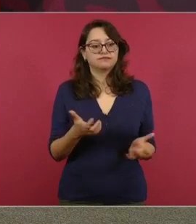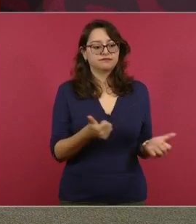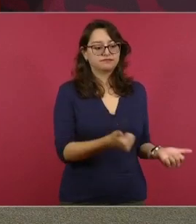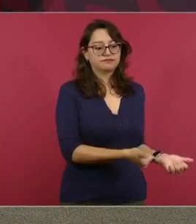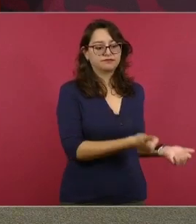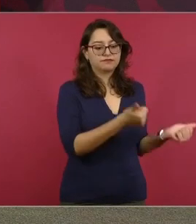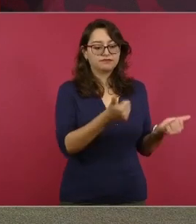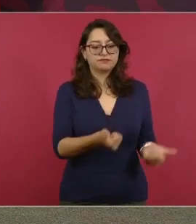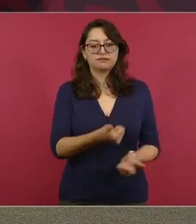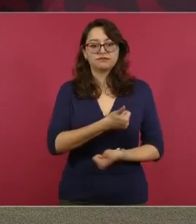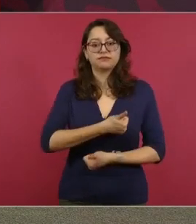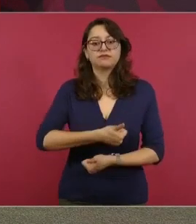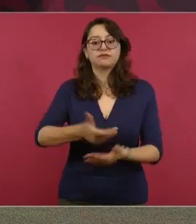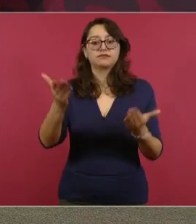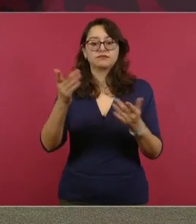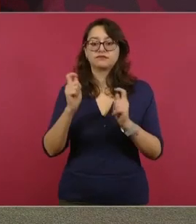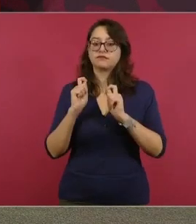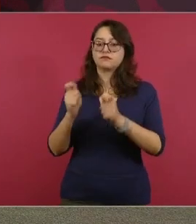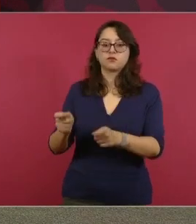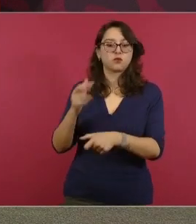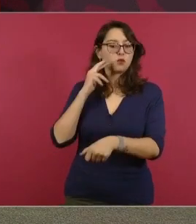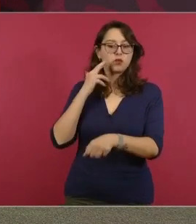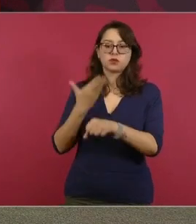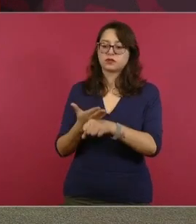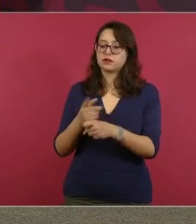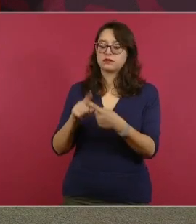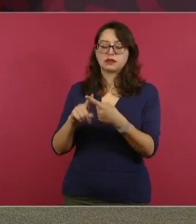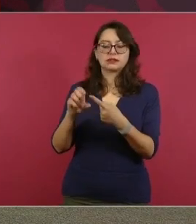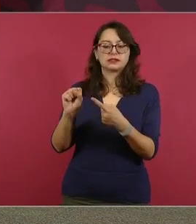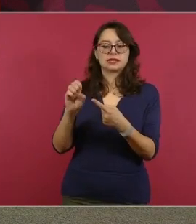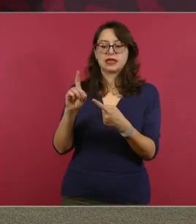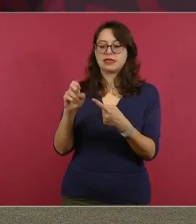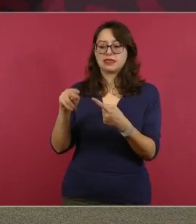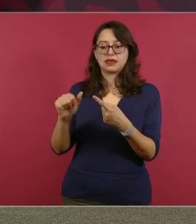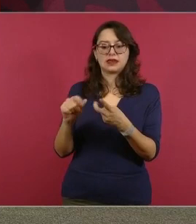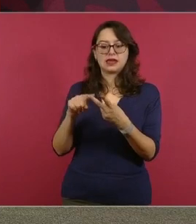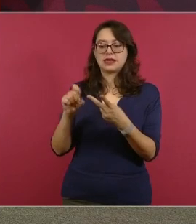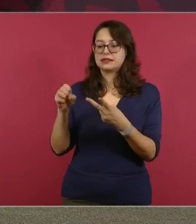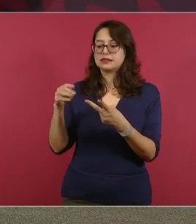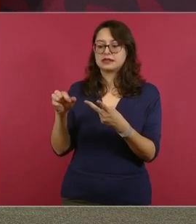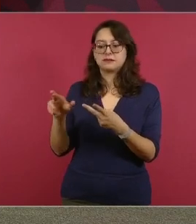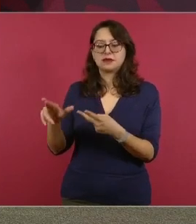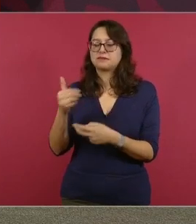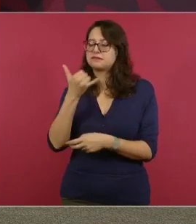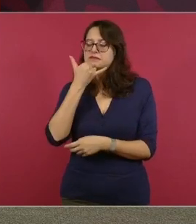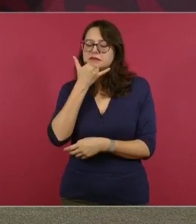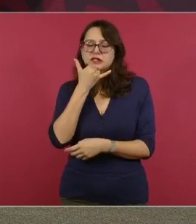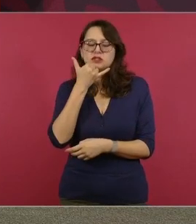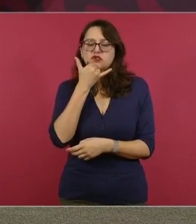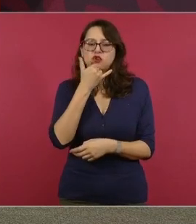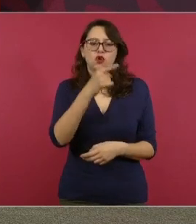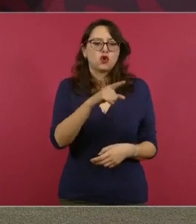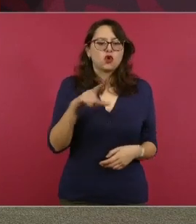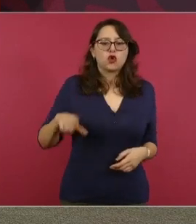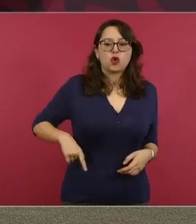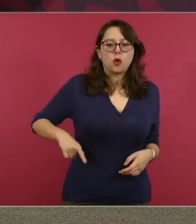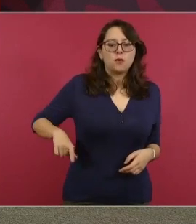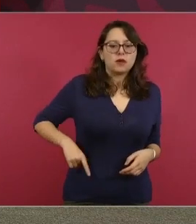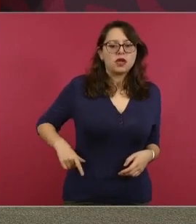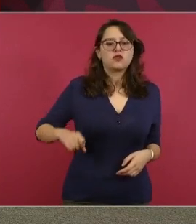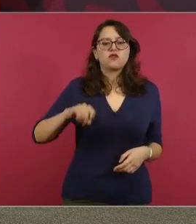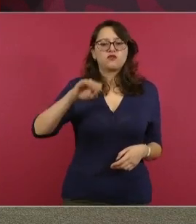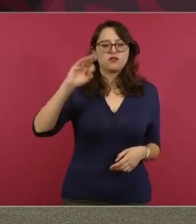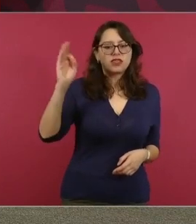las haga la Secretaría de la Defensa y la Secretaría de Marina, no las autoridades civiles, ni del gobierno federal, ni